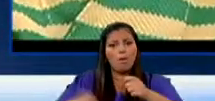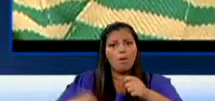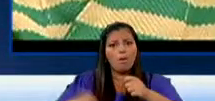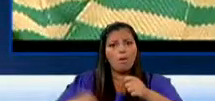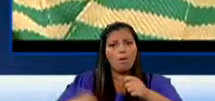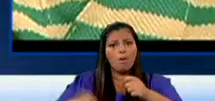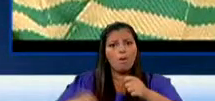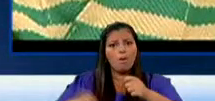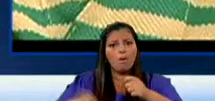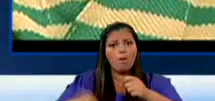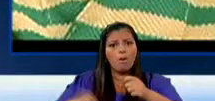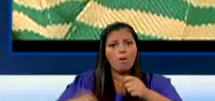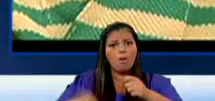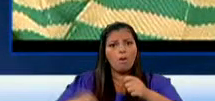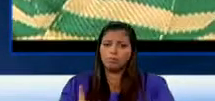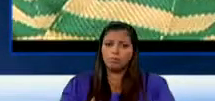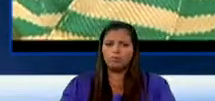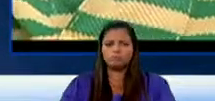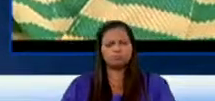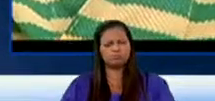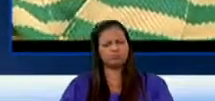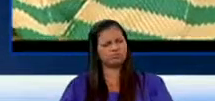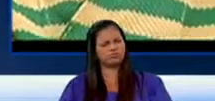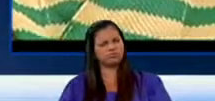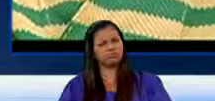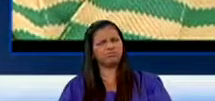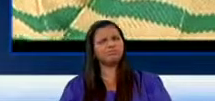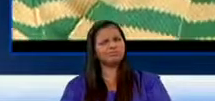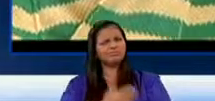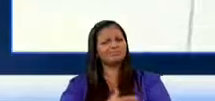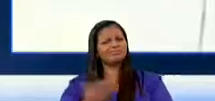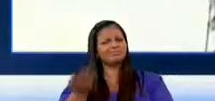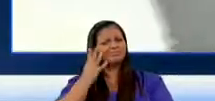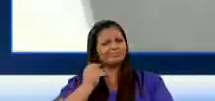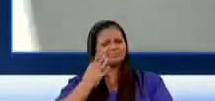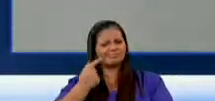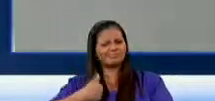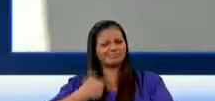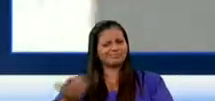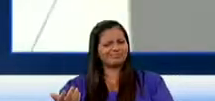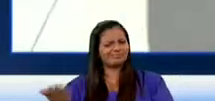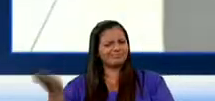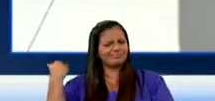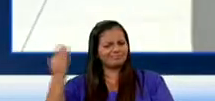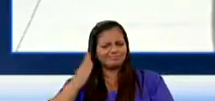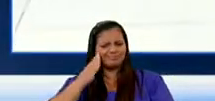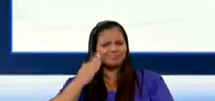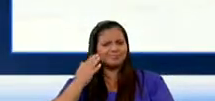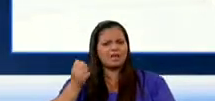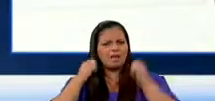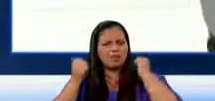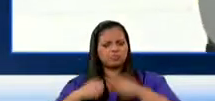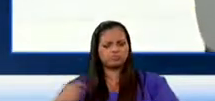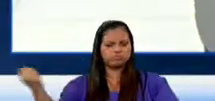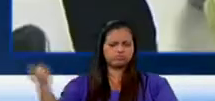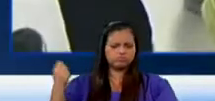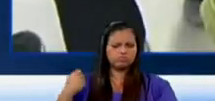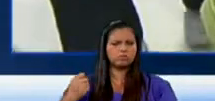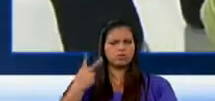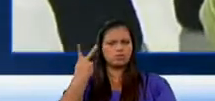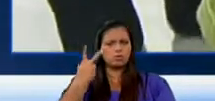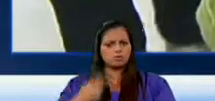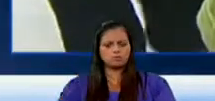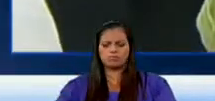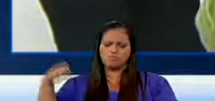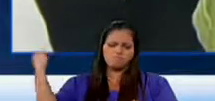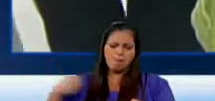el 99% somos profesionales y no somos tarados. Por bueno, dos peludazos nadie se vuelve tarado, pero ese exceso sí. Claro, Hugo, ese exceso